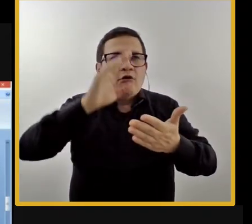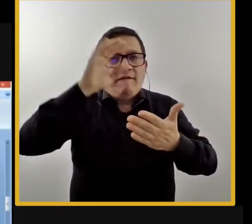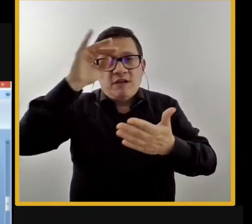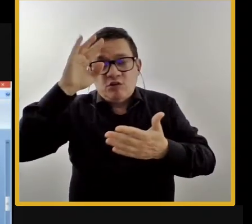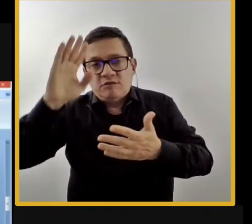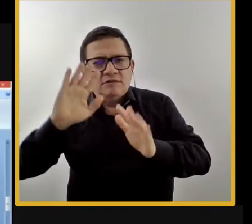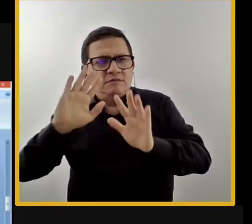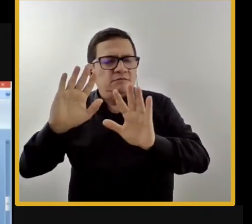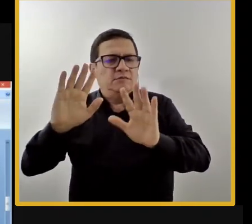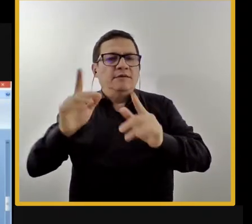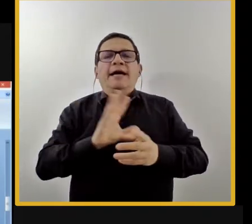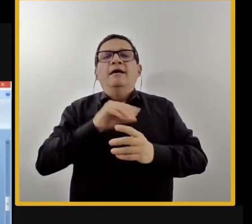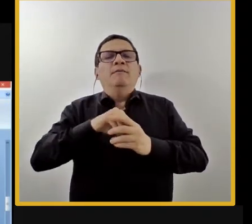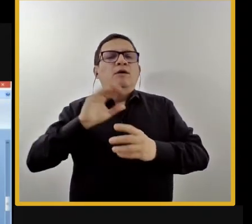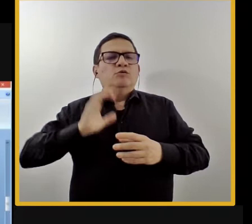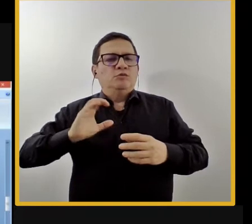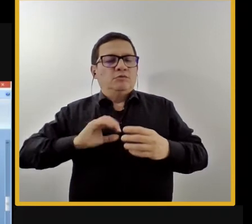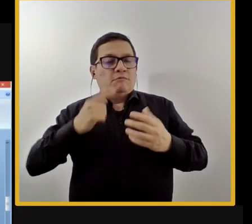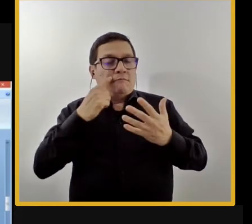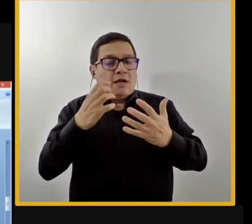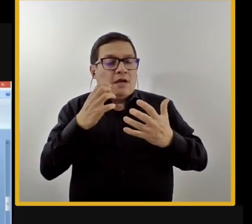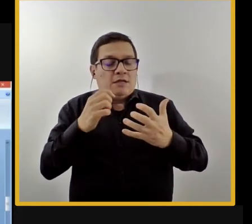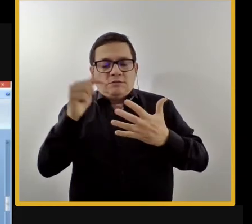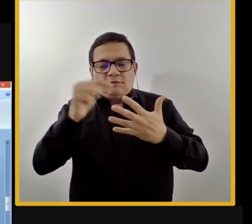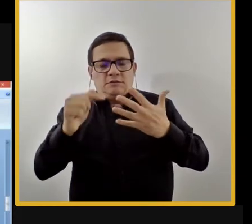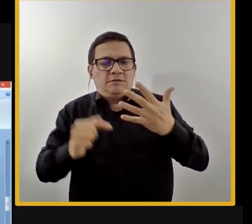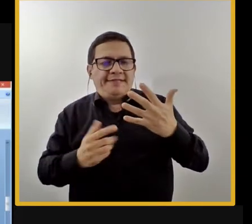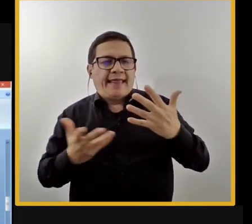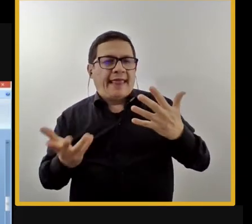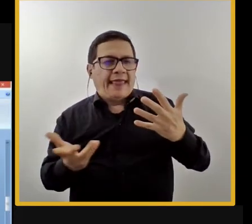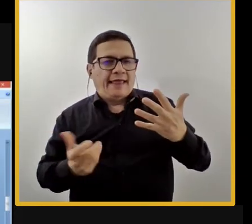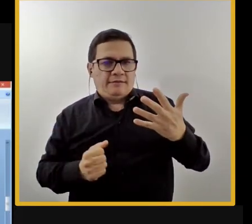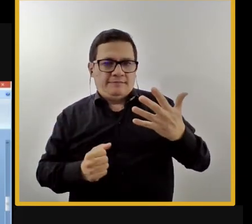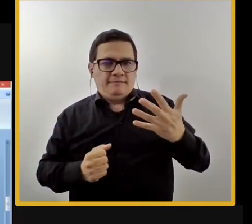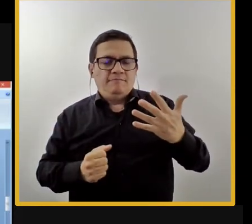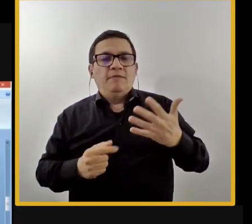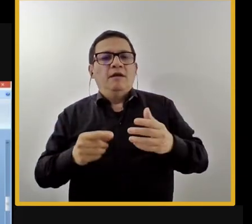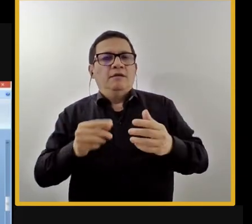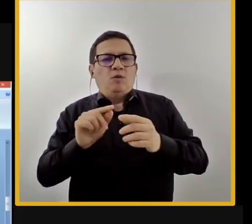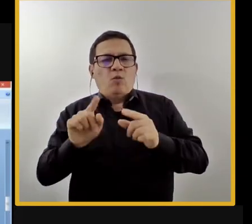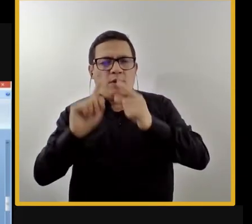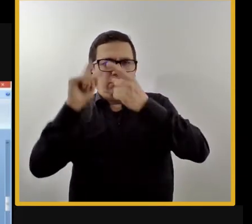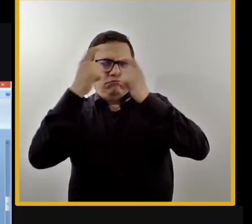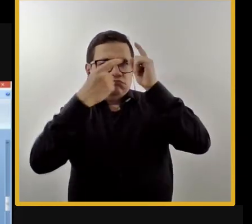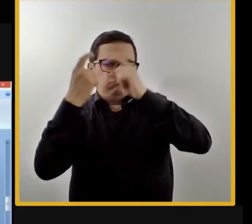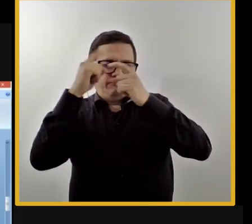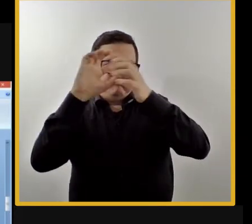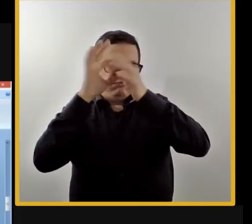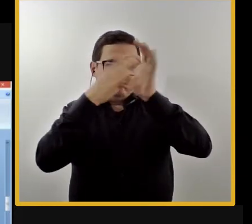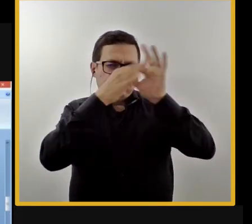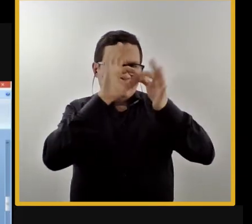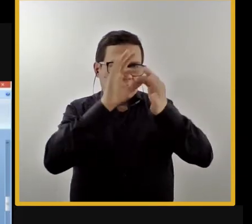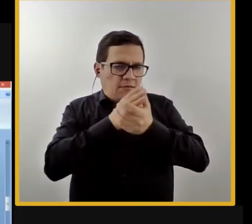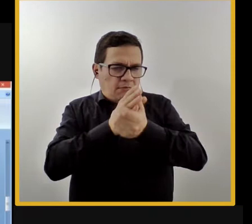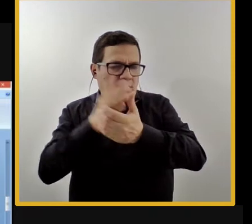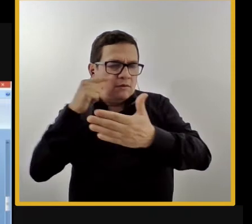las características salientes se destacan las siguientes: es crítico, metódico,